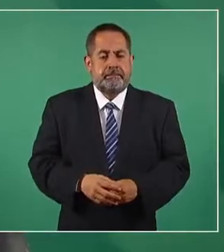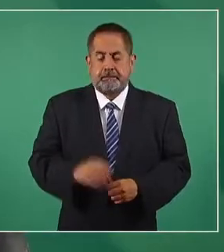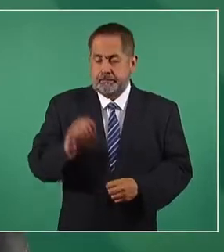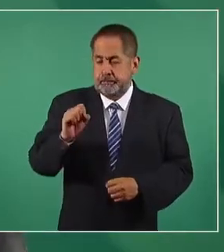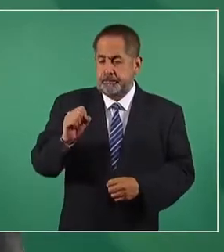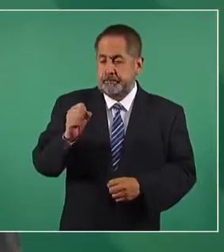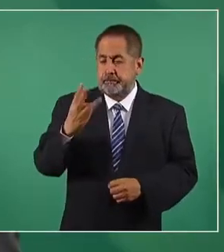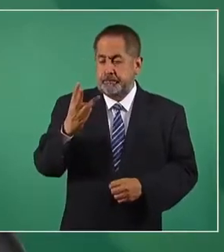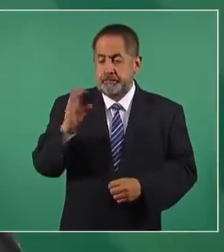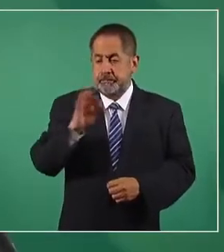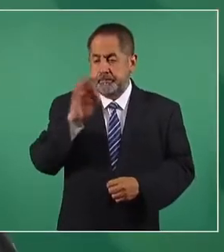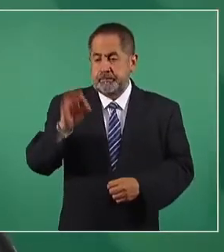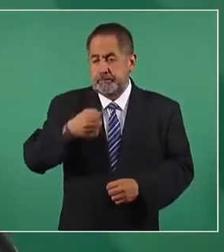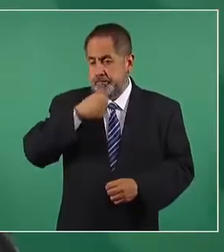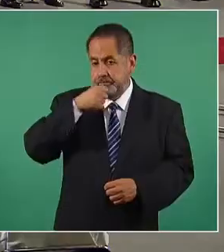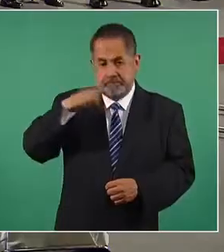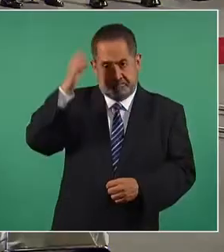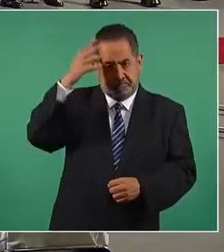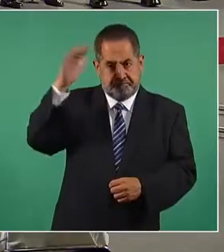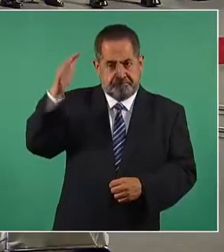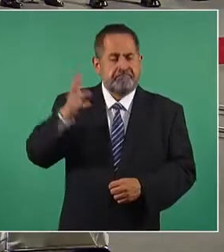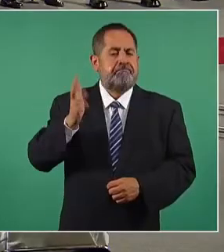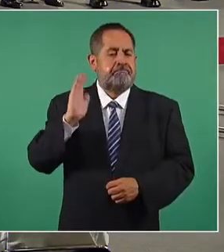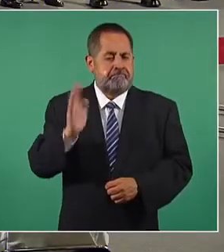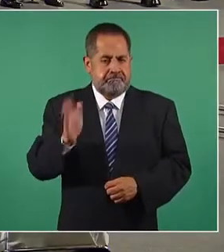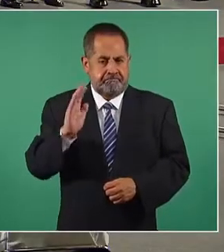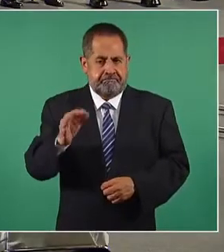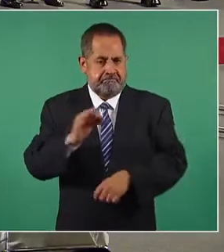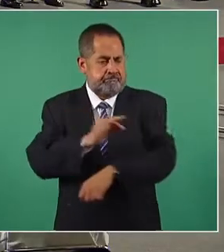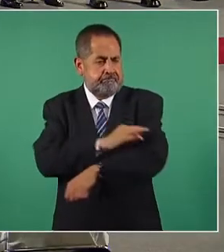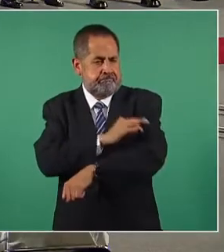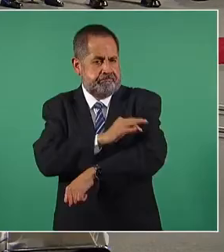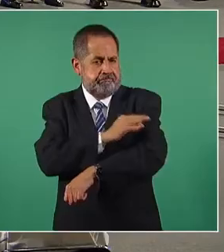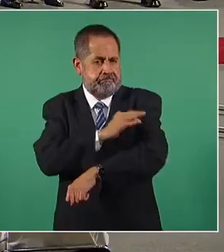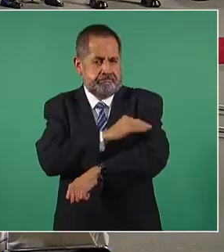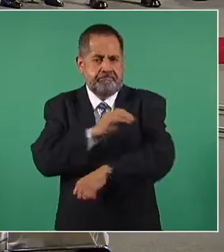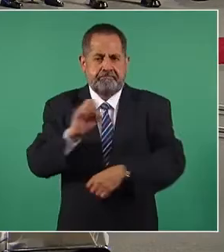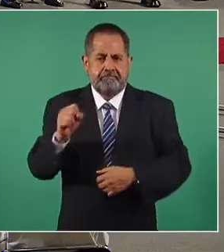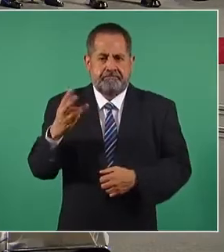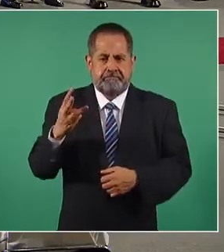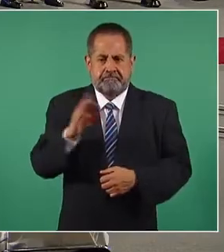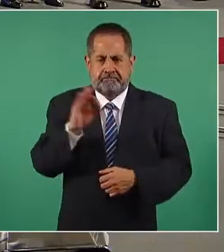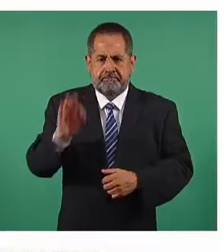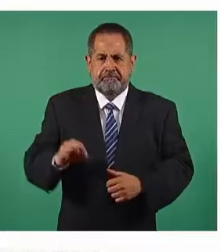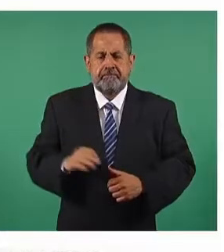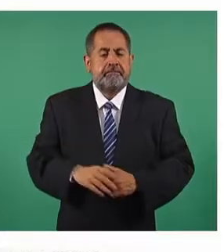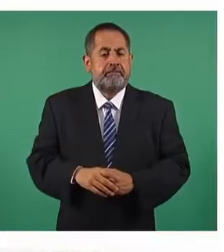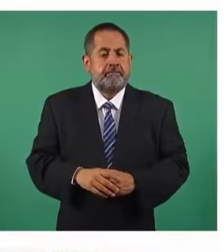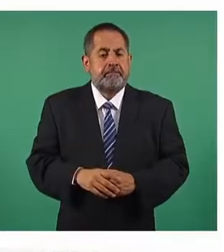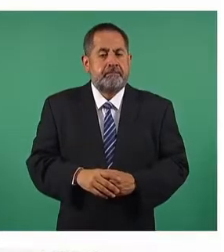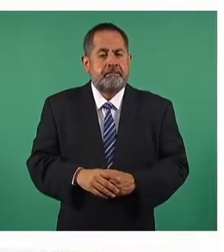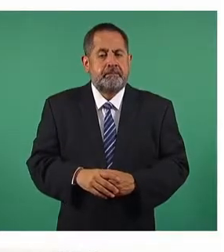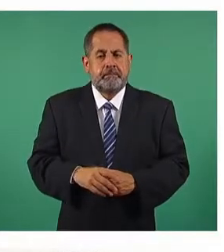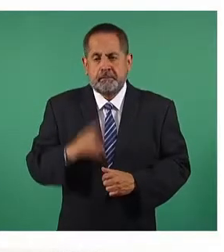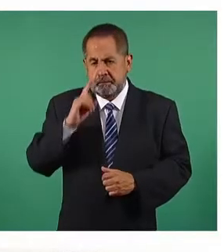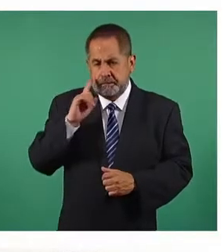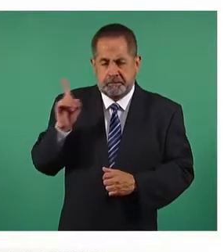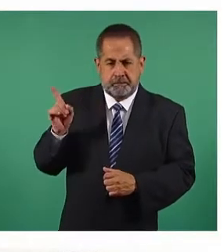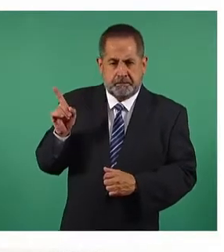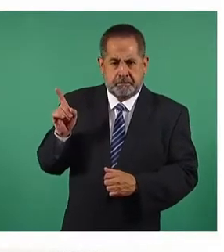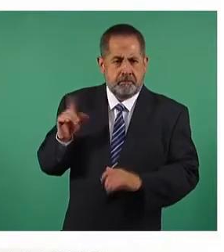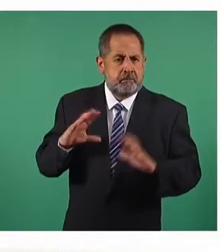63% de la población adulta ya ha sido vacunada y hemos recibido